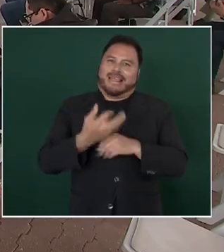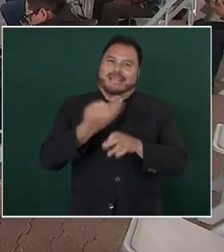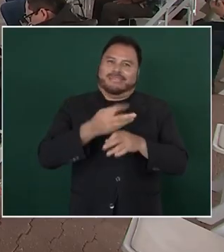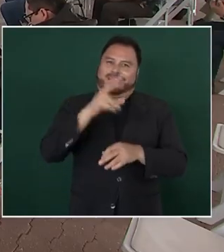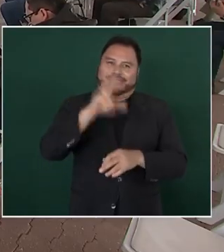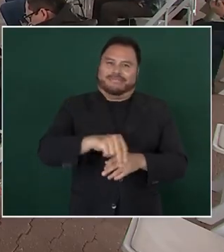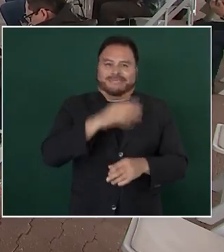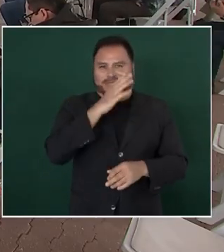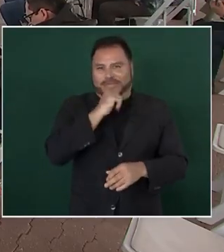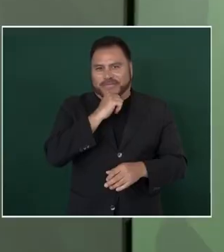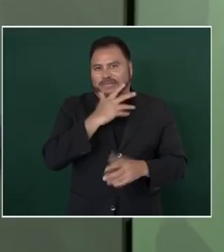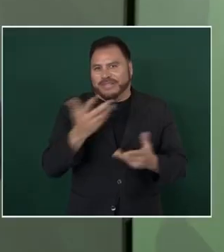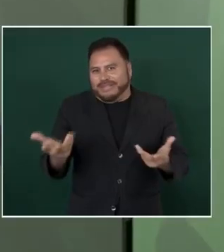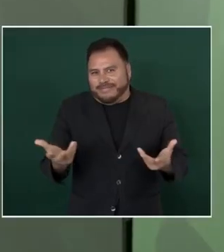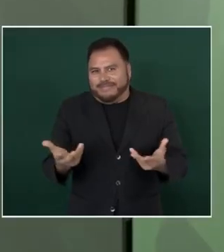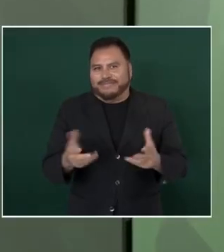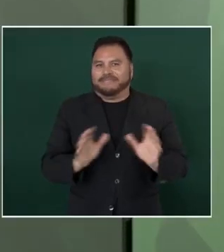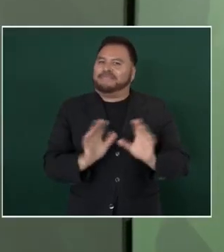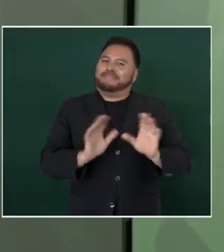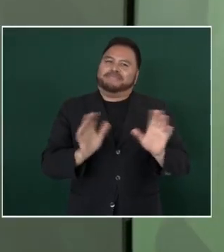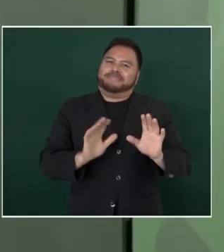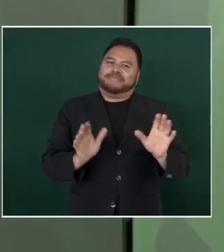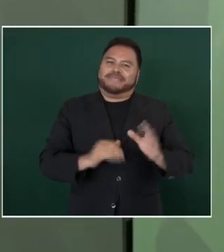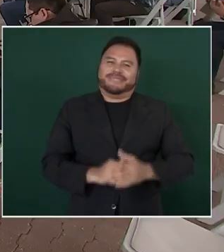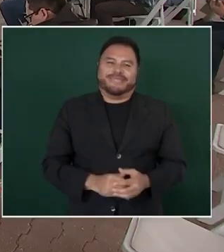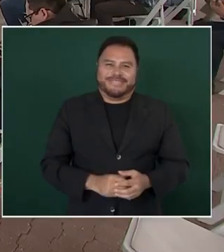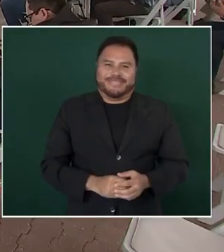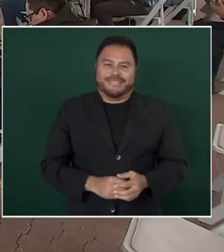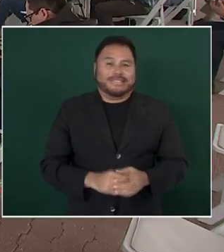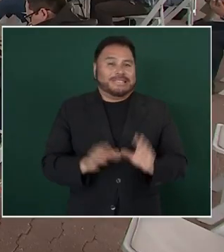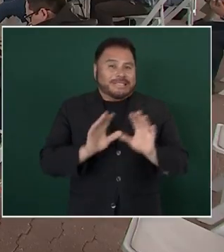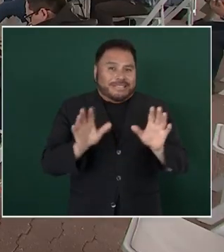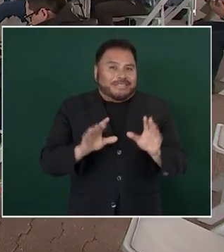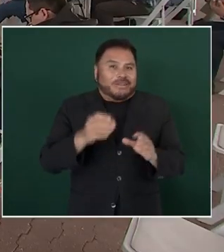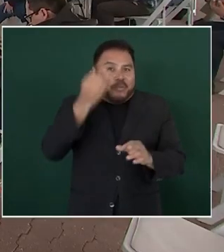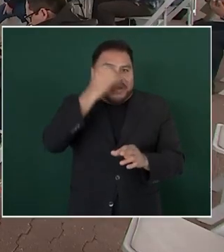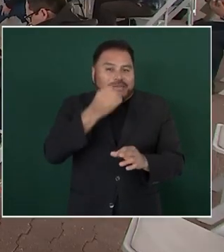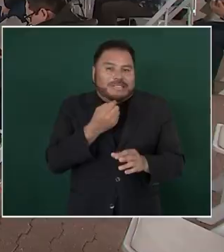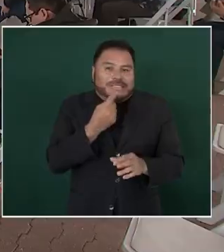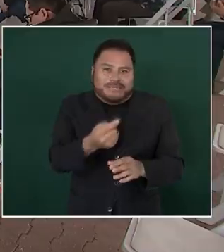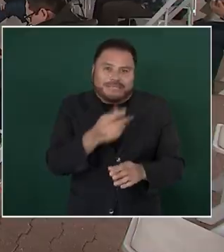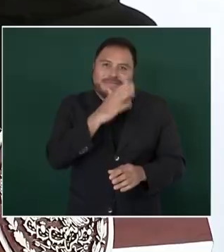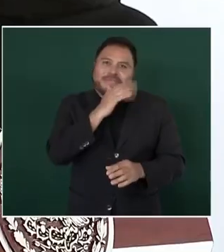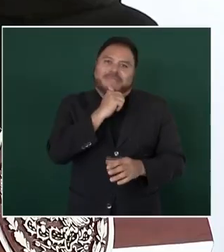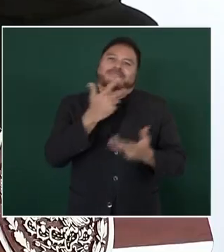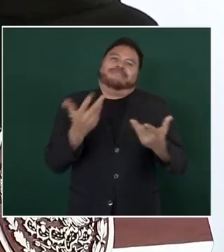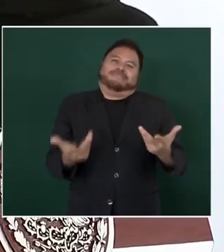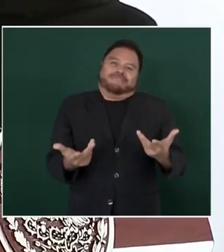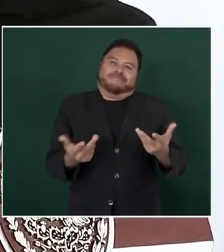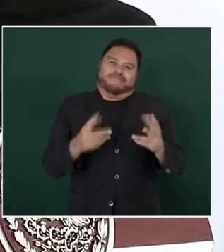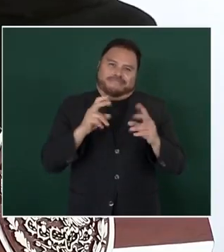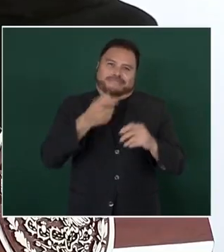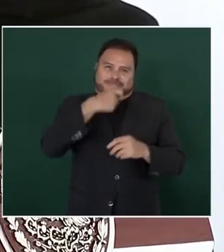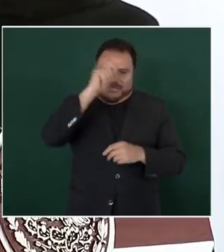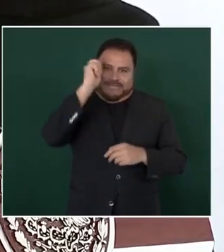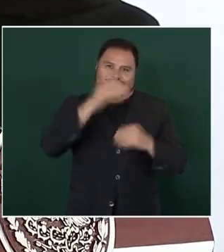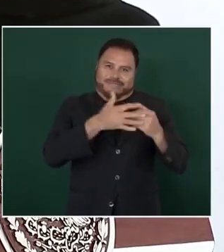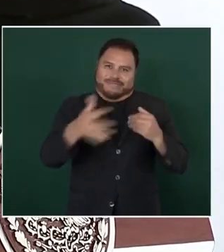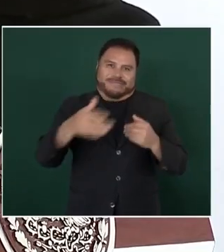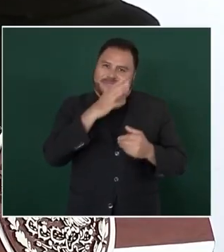completamente, ¿no? No. No hay opinión, no, pues estamos hablando de